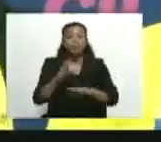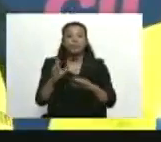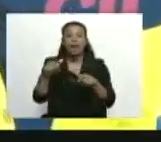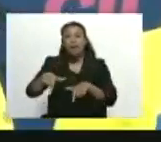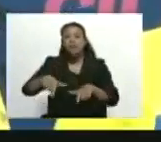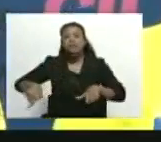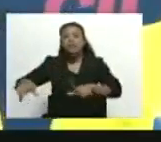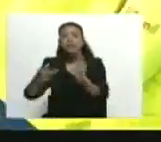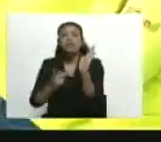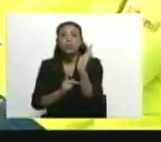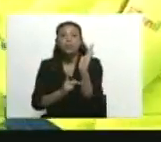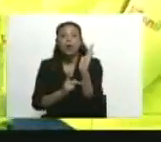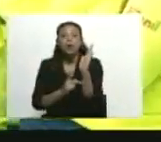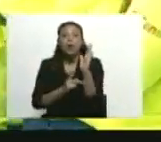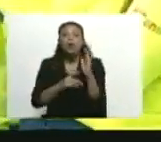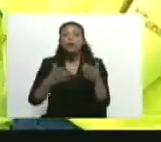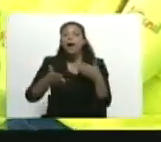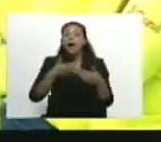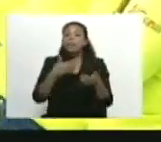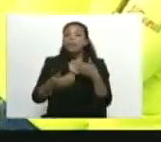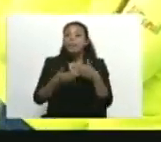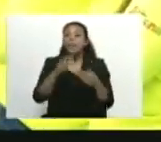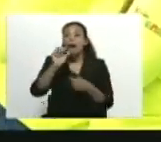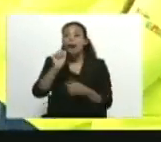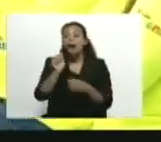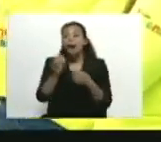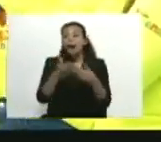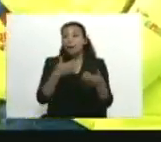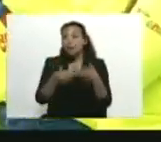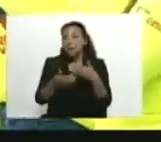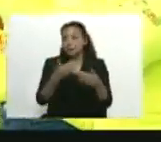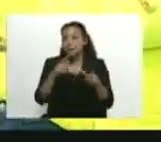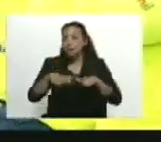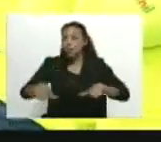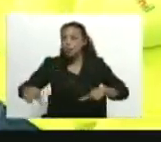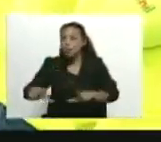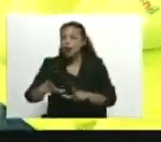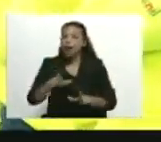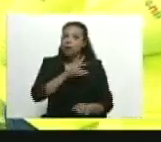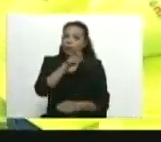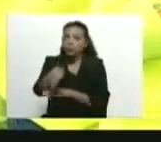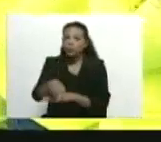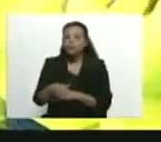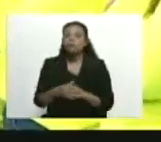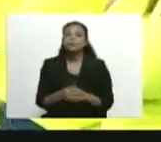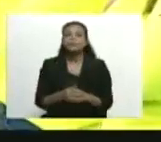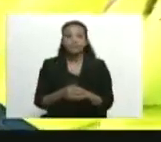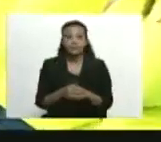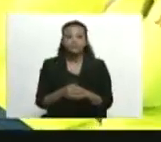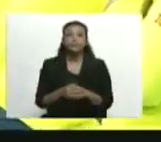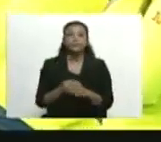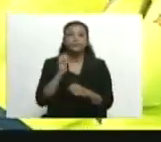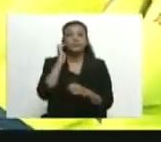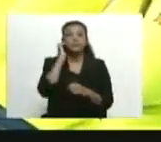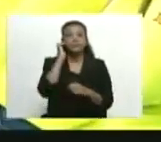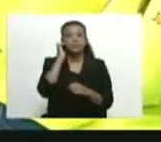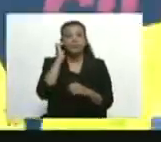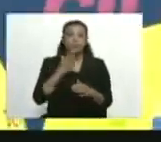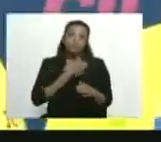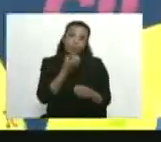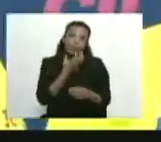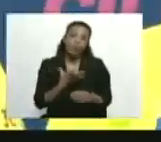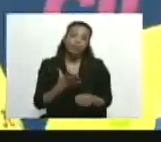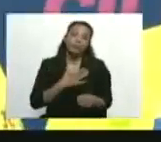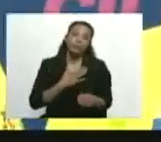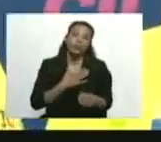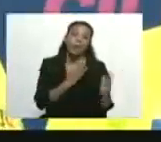Antímano. De Antímano, ¿verdad? Sí, desde ahí. Mira, originaria de Antímano. Originaria de la Matima. Así es, ¿ah? Presidente. Y bueno, en